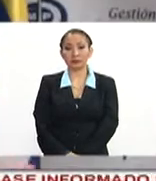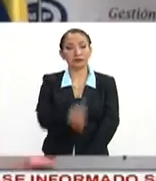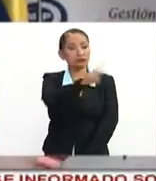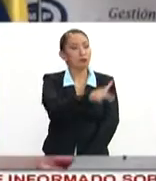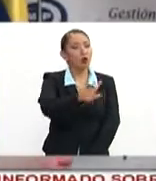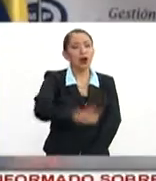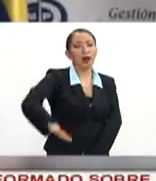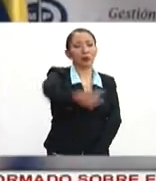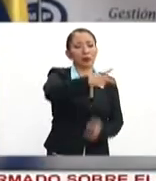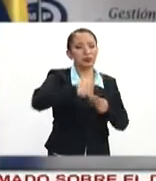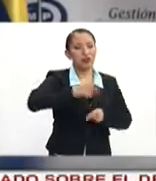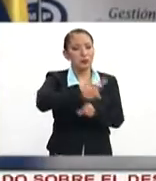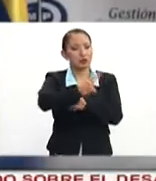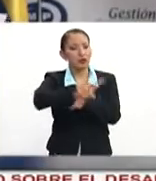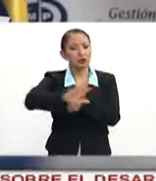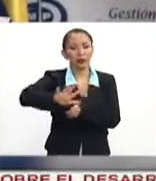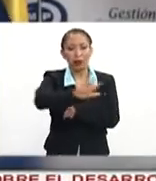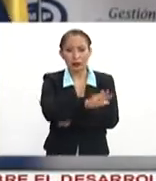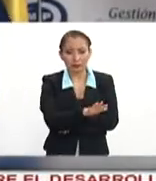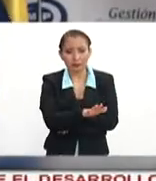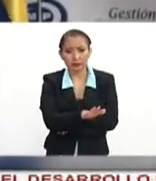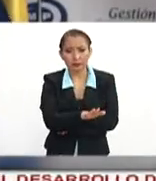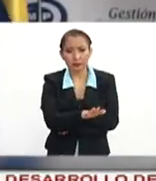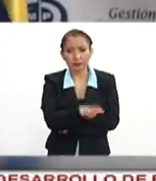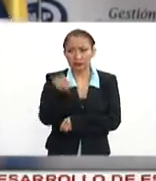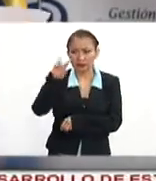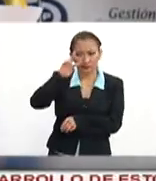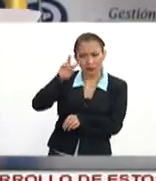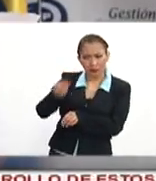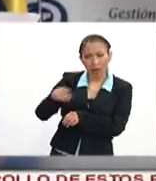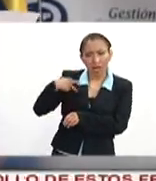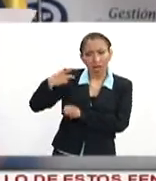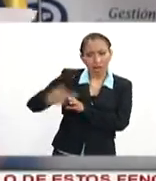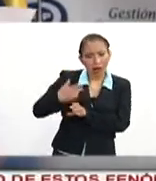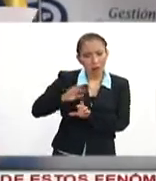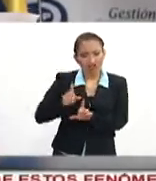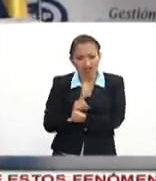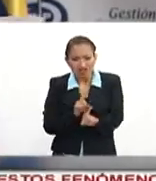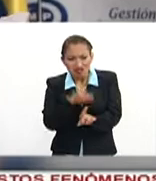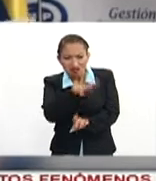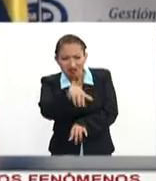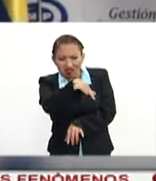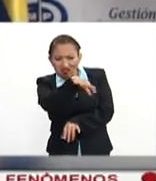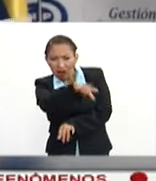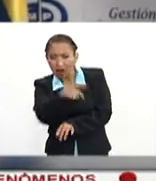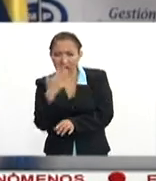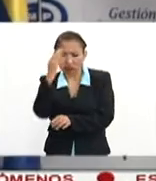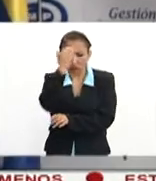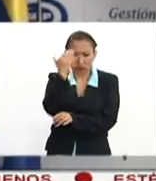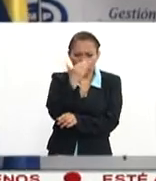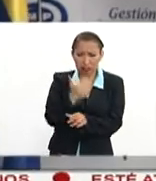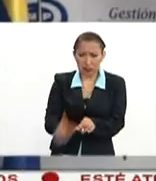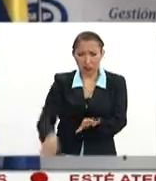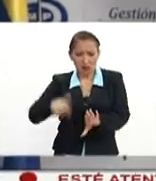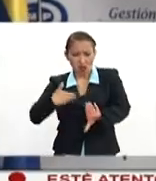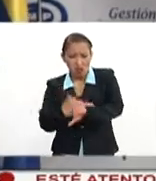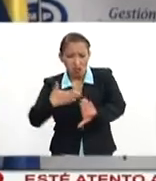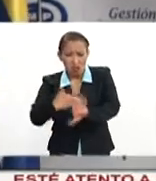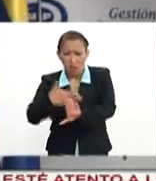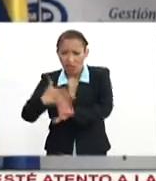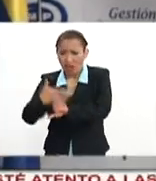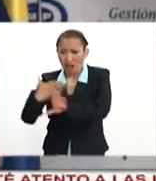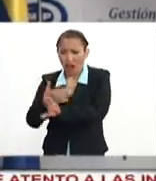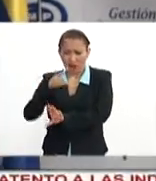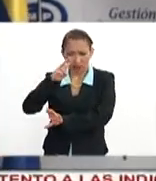Pueblo de Venezuela, ante las severas persecuciones, ante los dantescos atropellos, ante